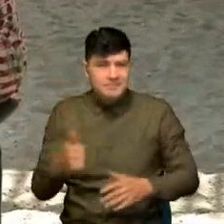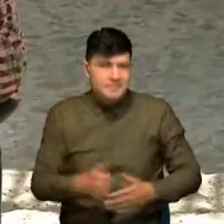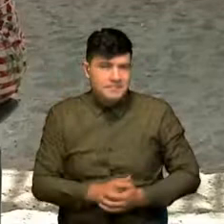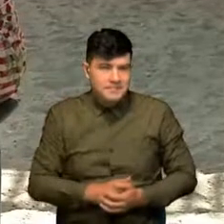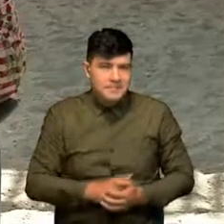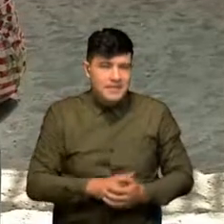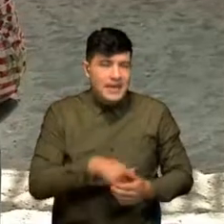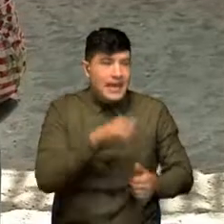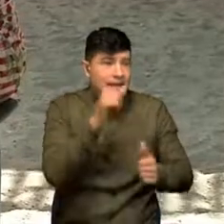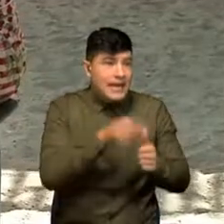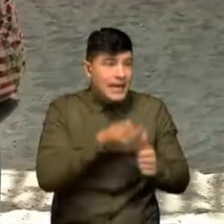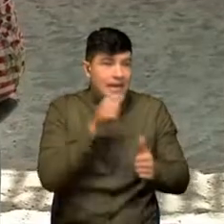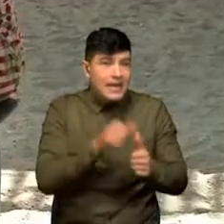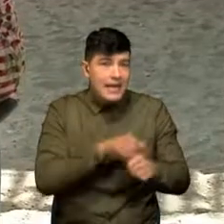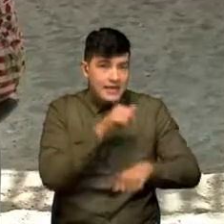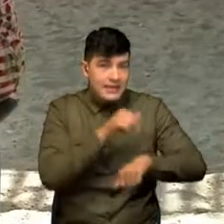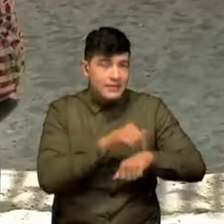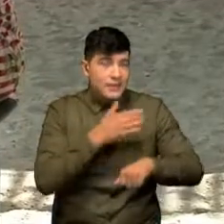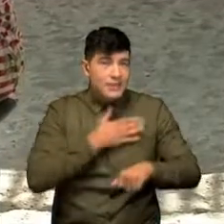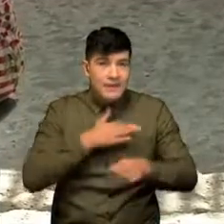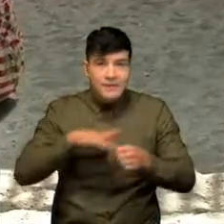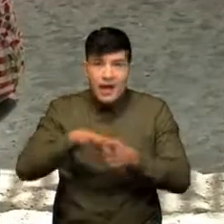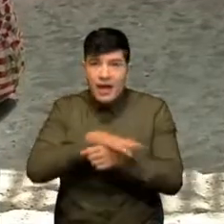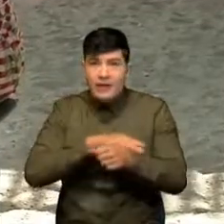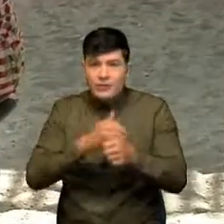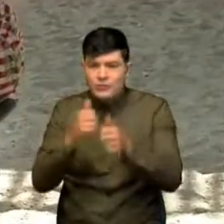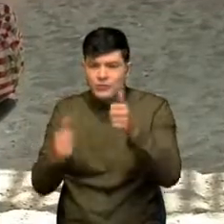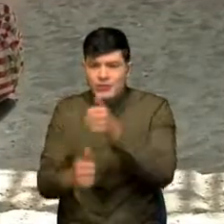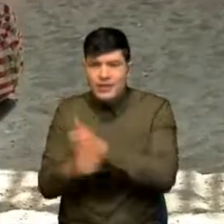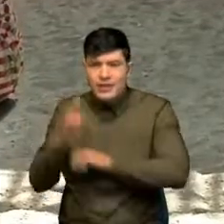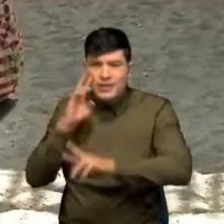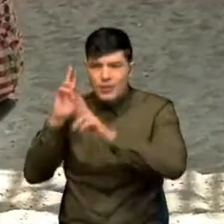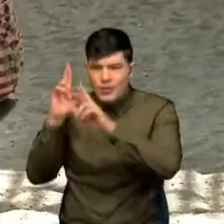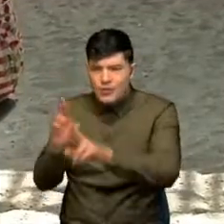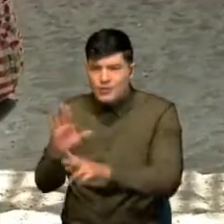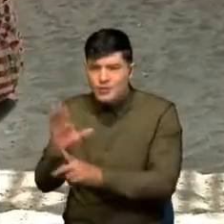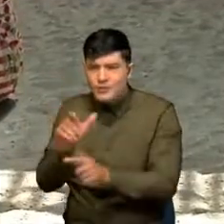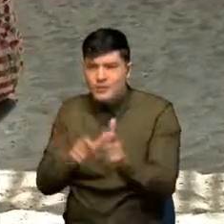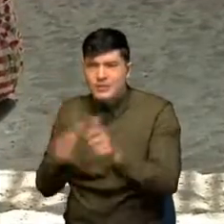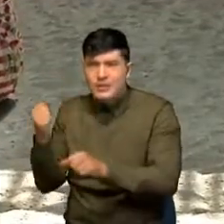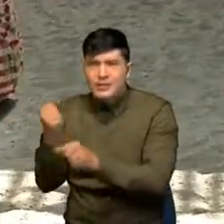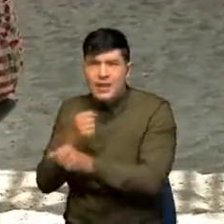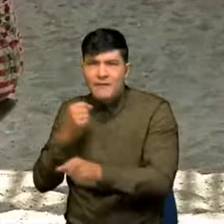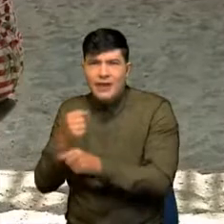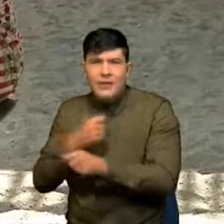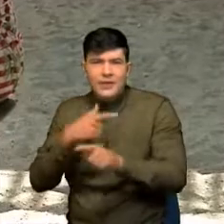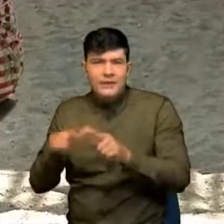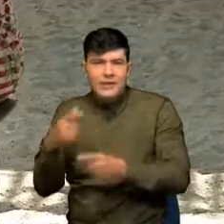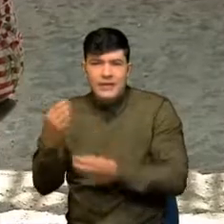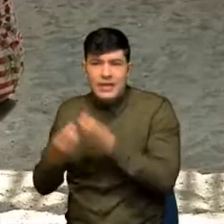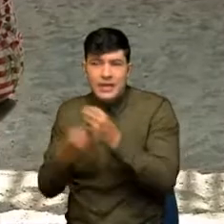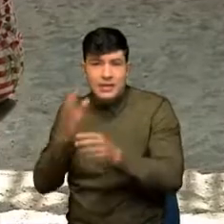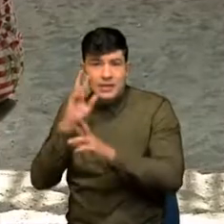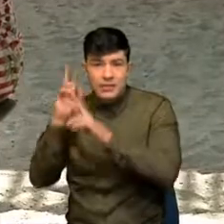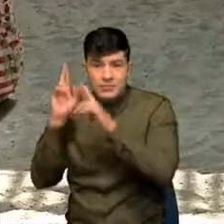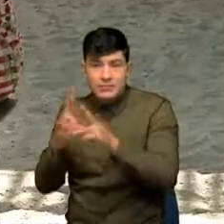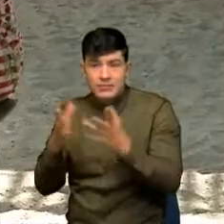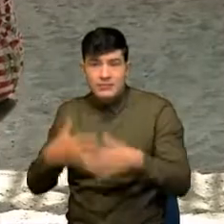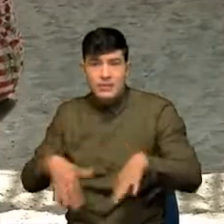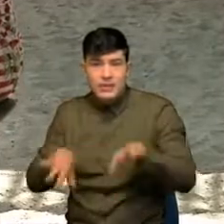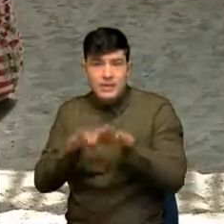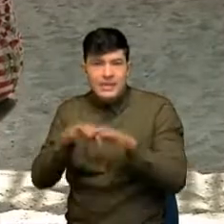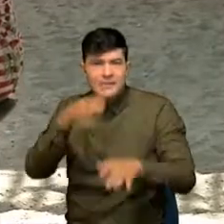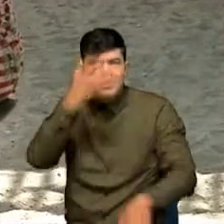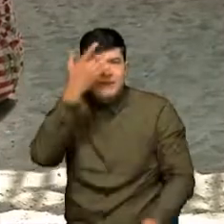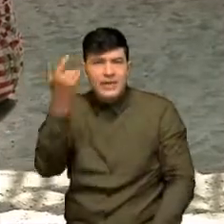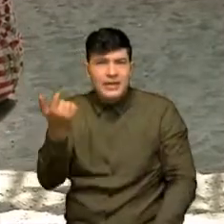sección de mi barrio tenemos una subsección, que es donde resaltamos esa labor que han hecho varias personas y que es de reconocimiento, porque no